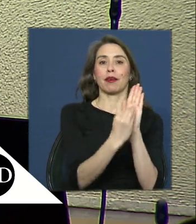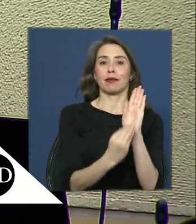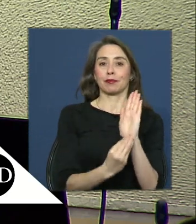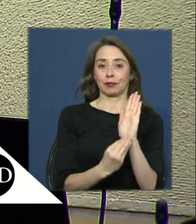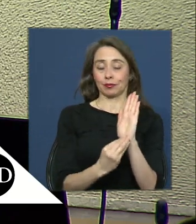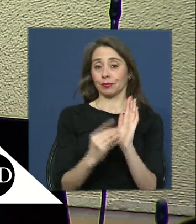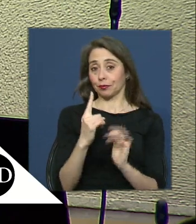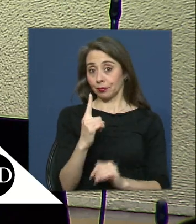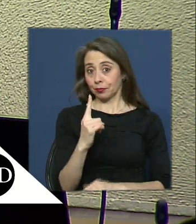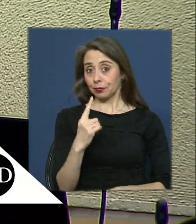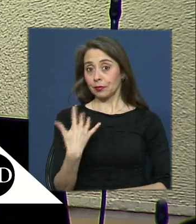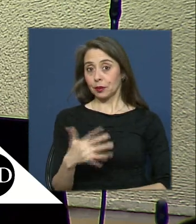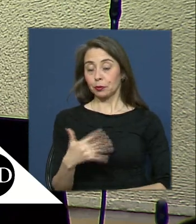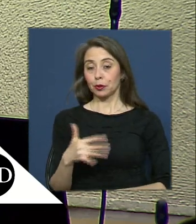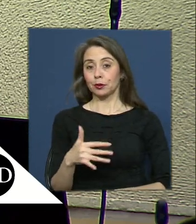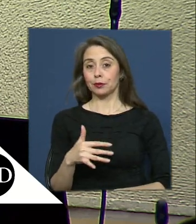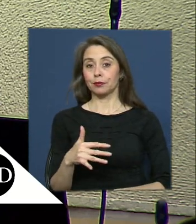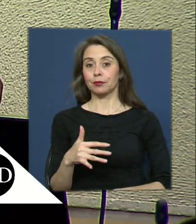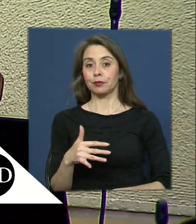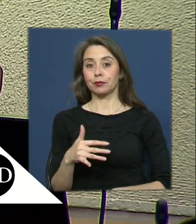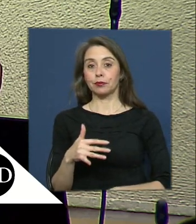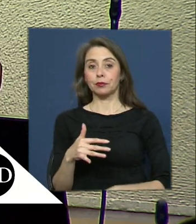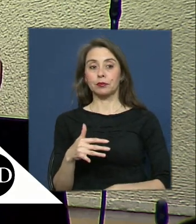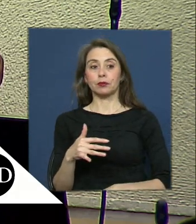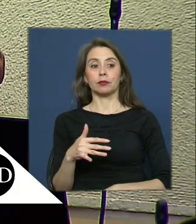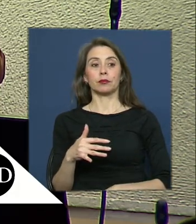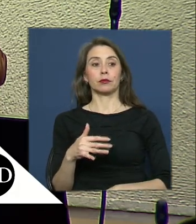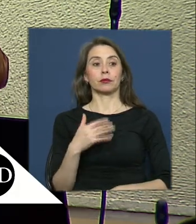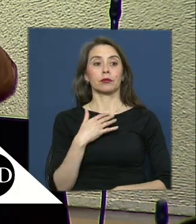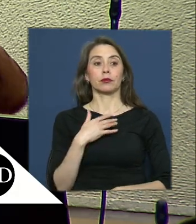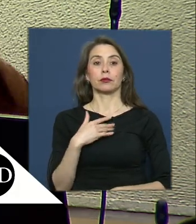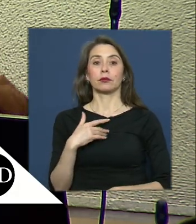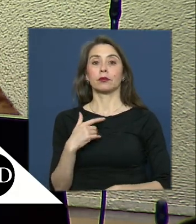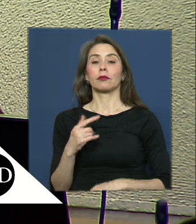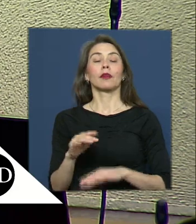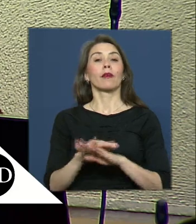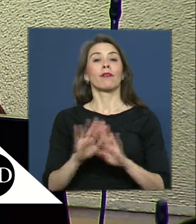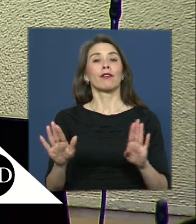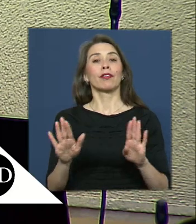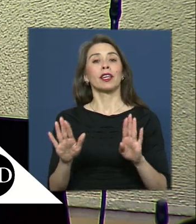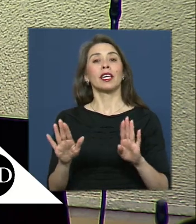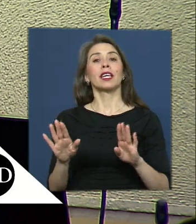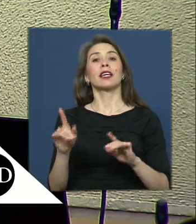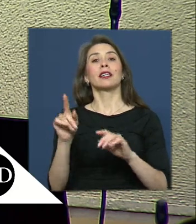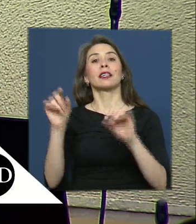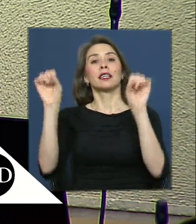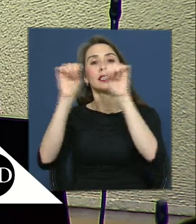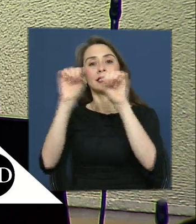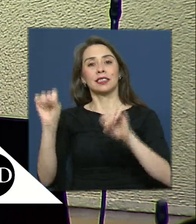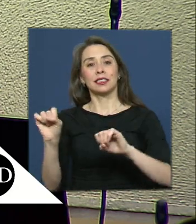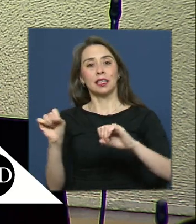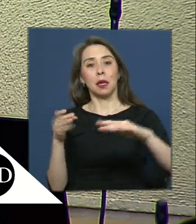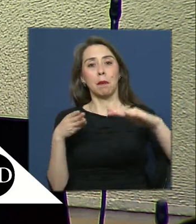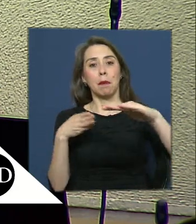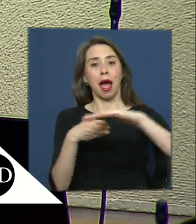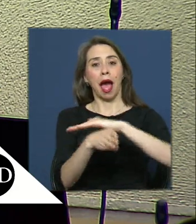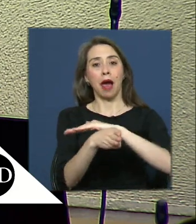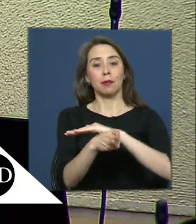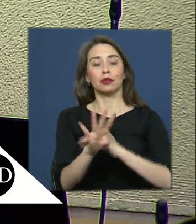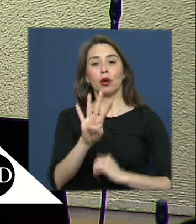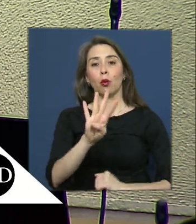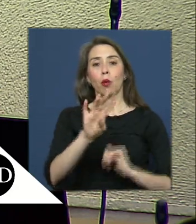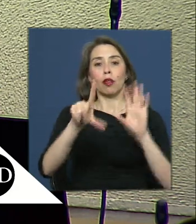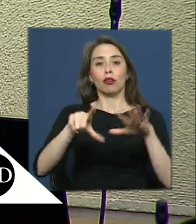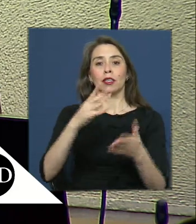es importante la exclusión del sistema de admisión a los 417 establecimientos que